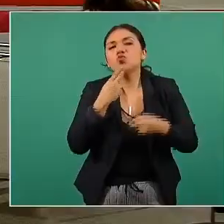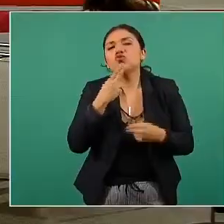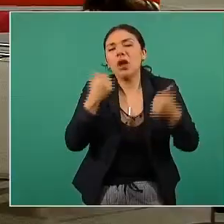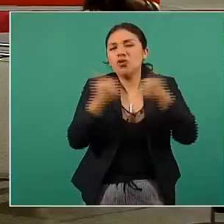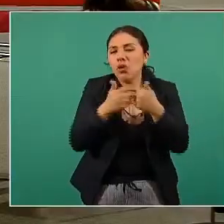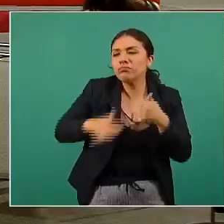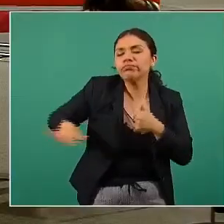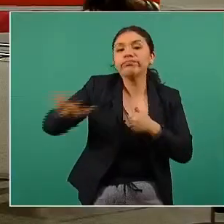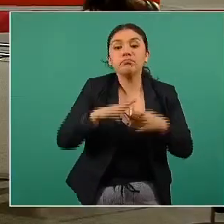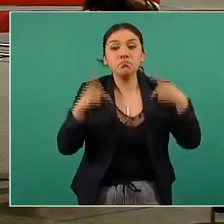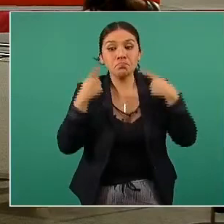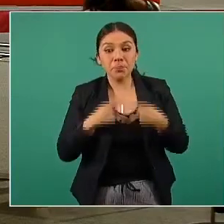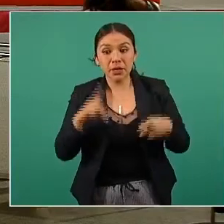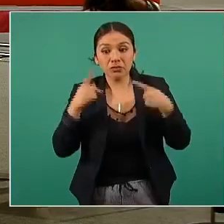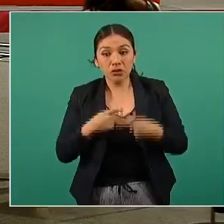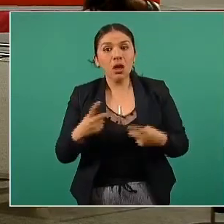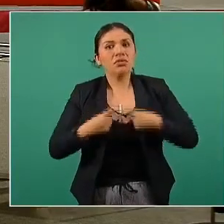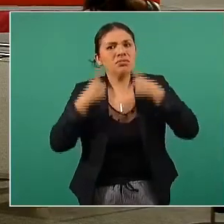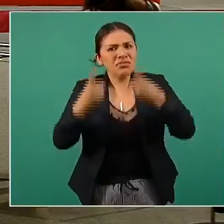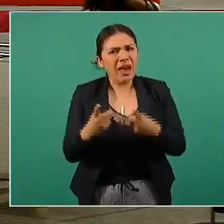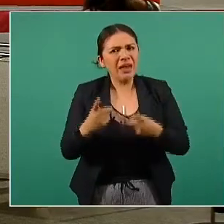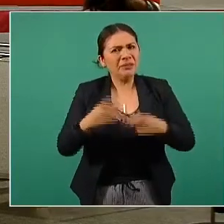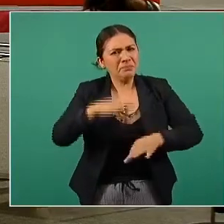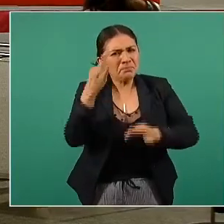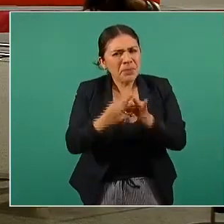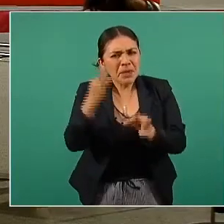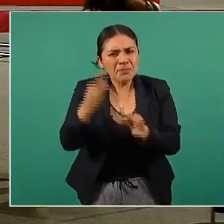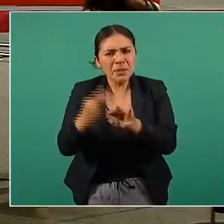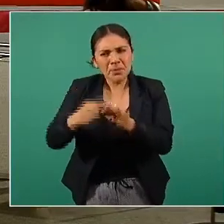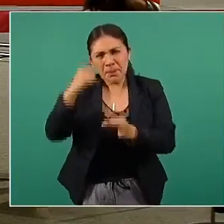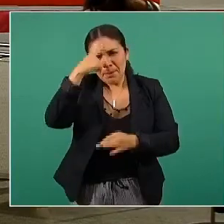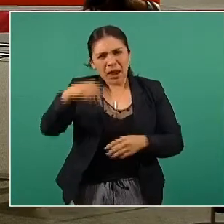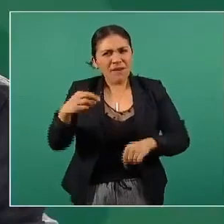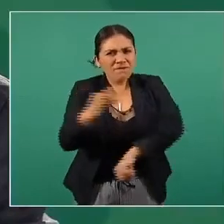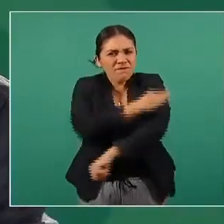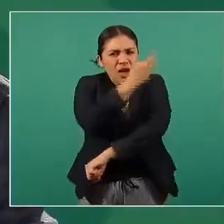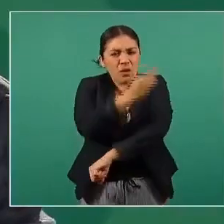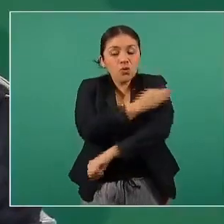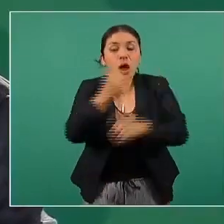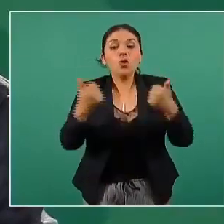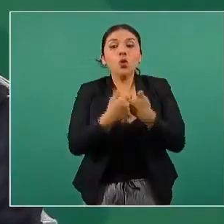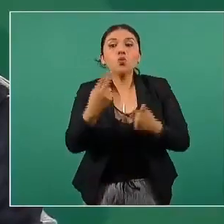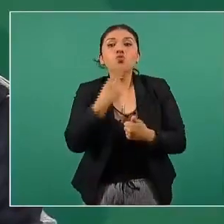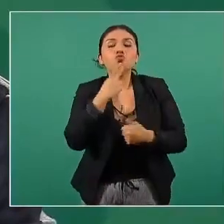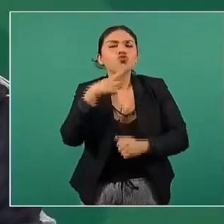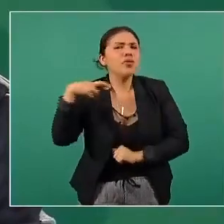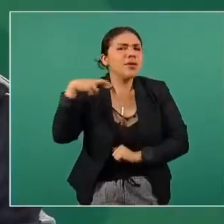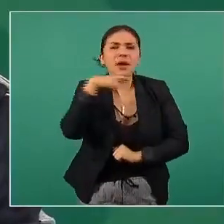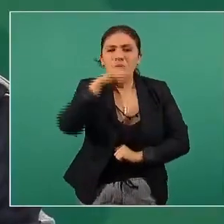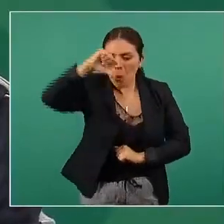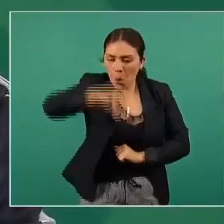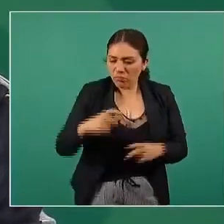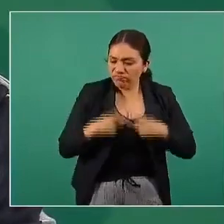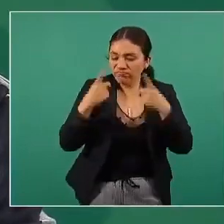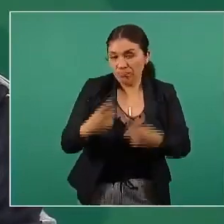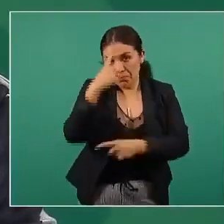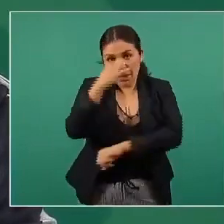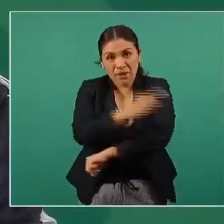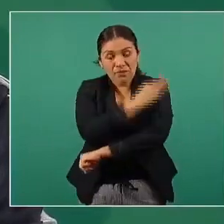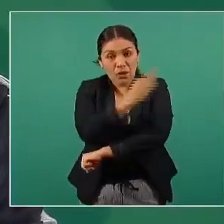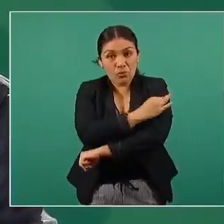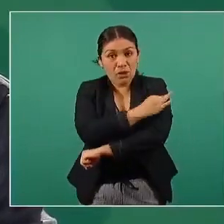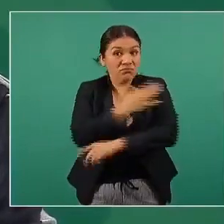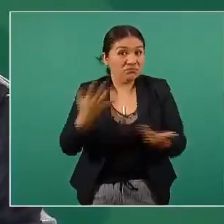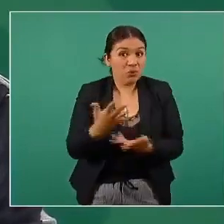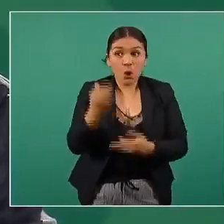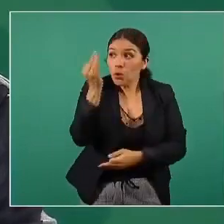Tener un acceso y una entrega ininterrumpida de las vacunas y un uso inmediato de las vacunas. No todos los países que tienen